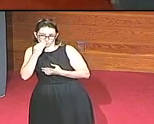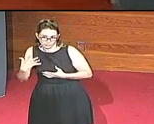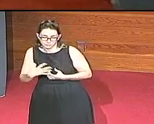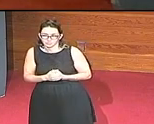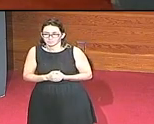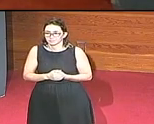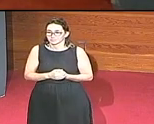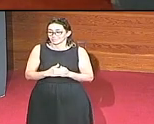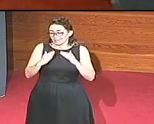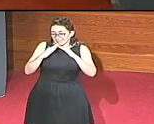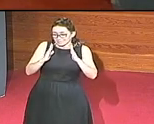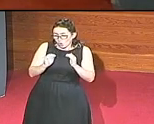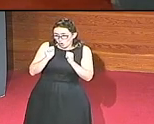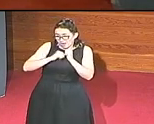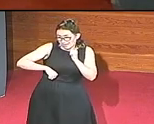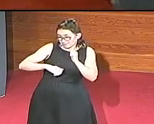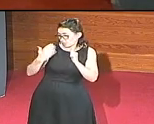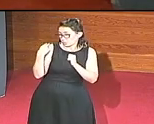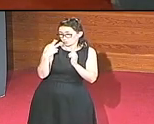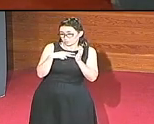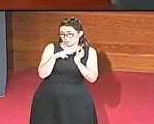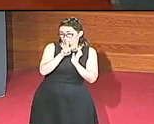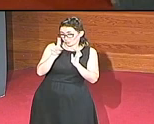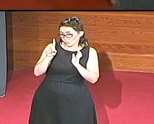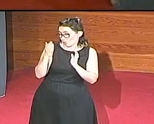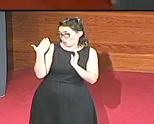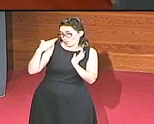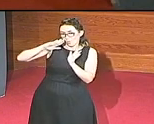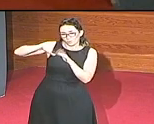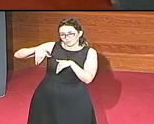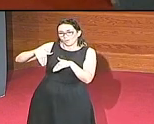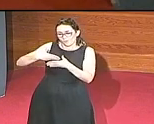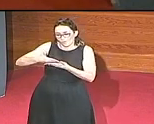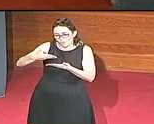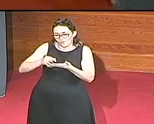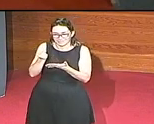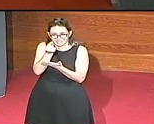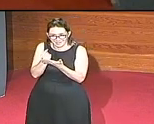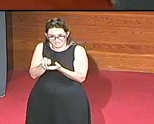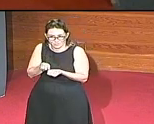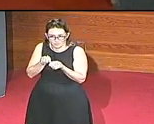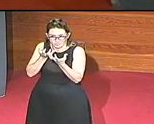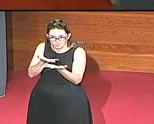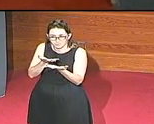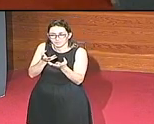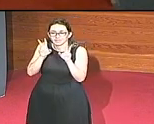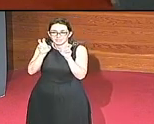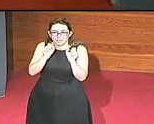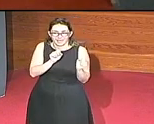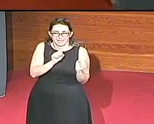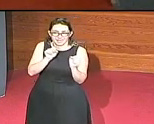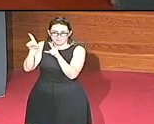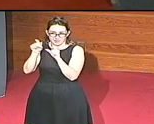de hojalata publicado en el año 2021 es es la última novela gráfica en la que josemi narra la migración en los años 50